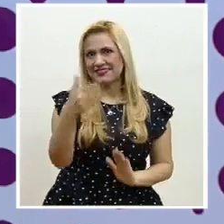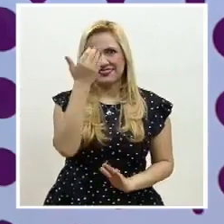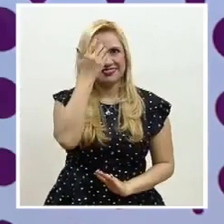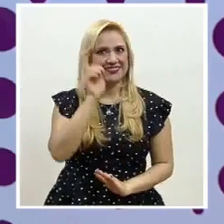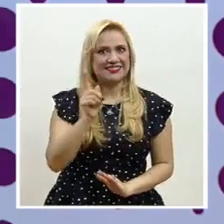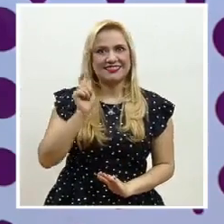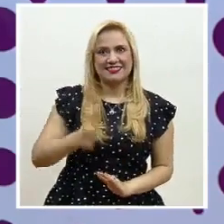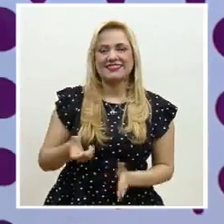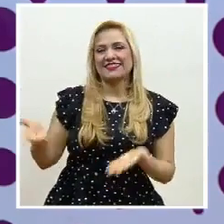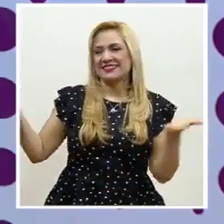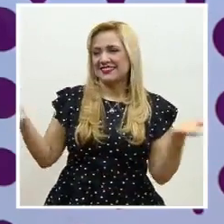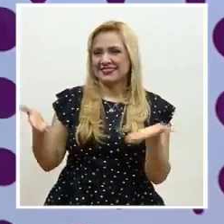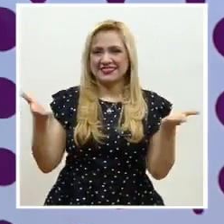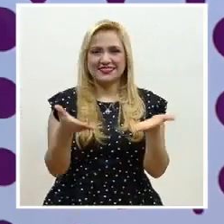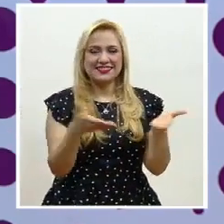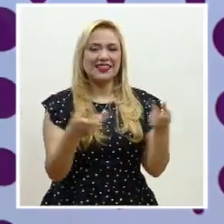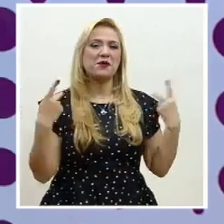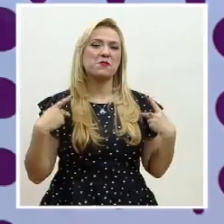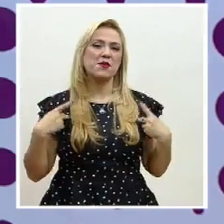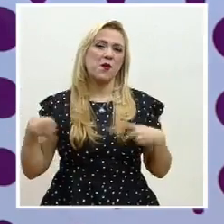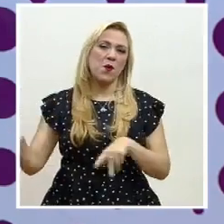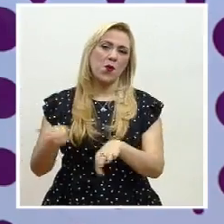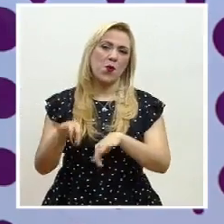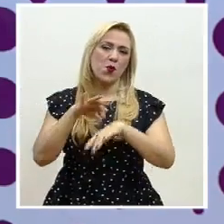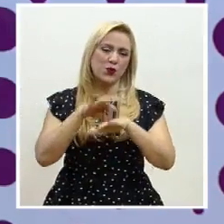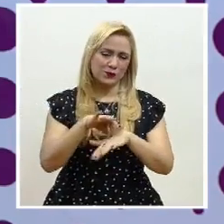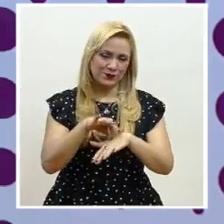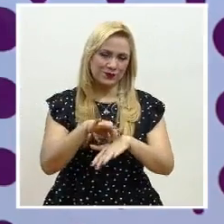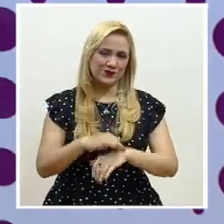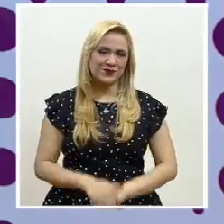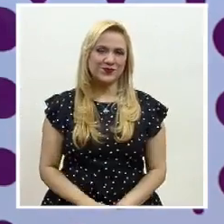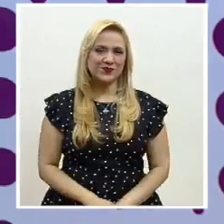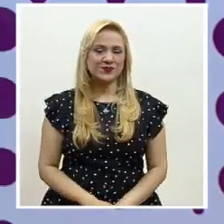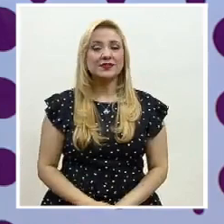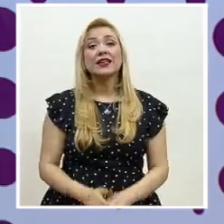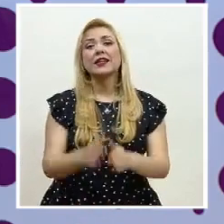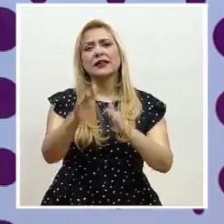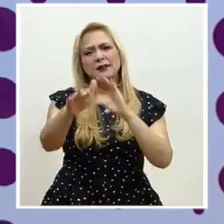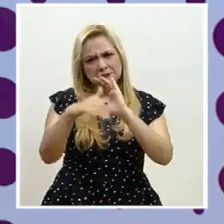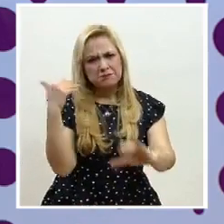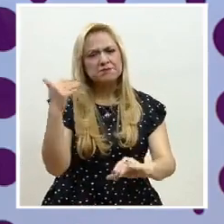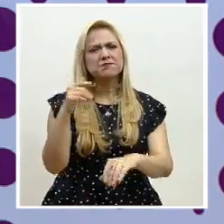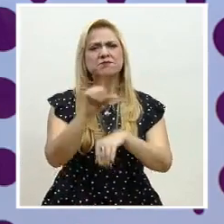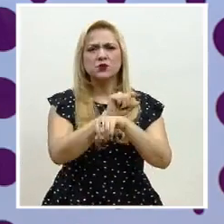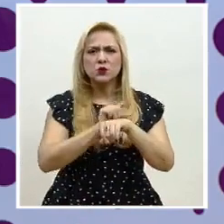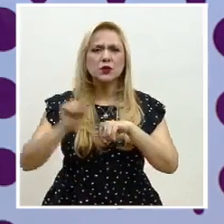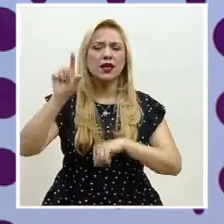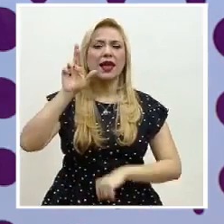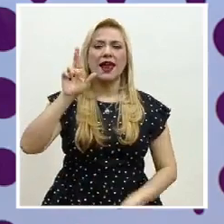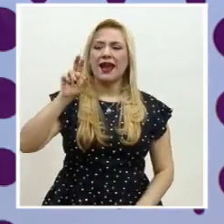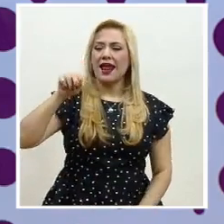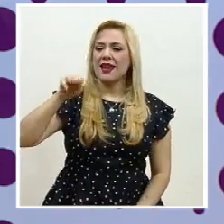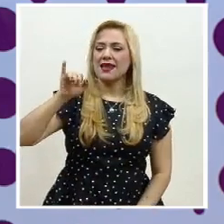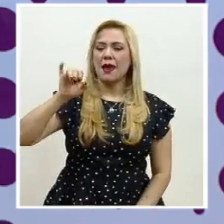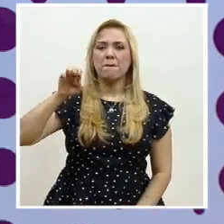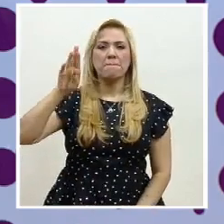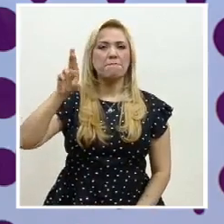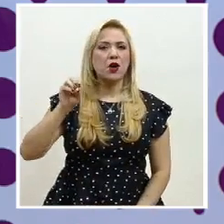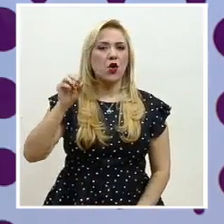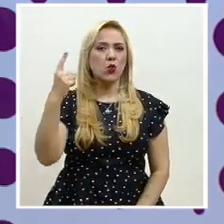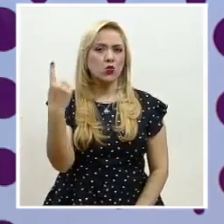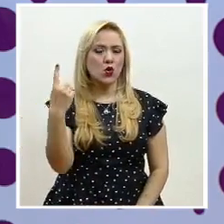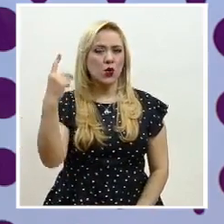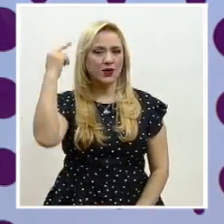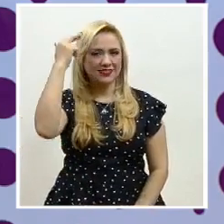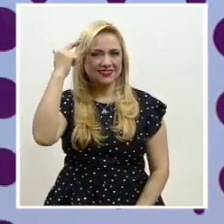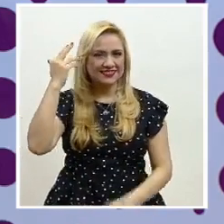con la presencia precisamente de personas que desempeñan esta función. Por favor, mándenos sus comentarios a mi cuenta de Twitter rniembro1 o a la